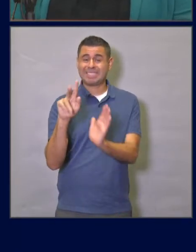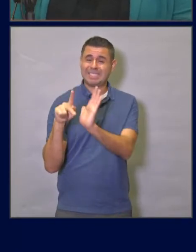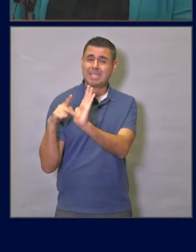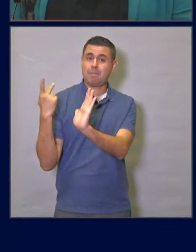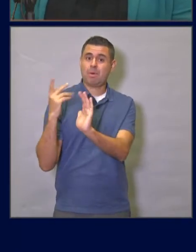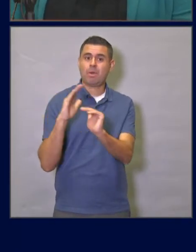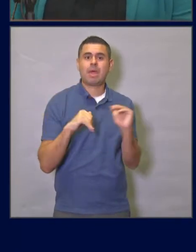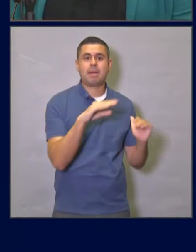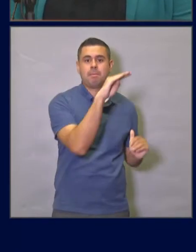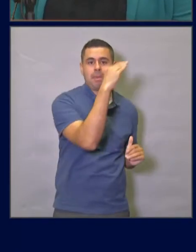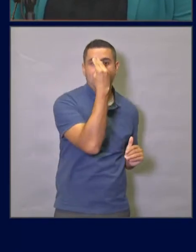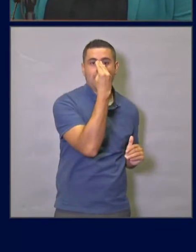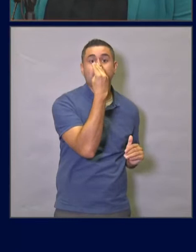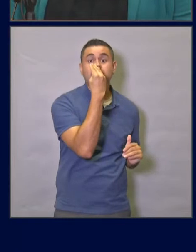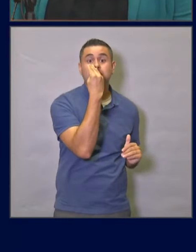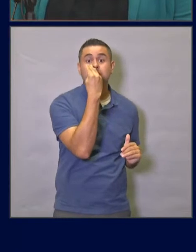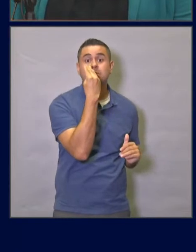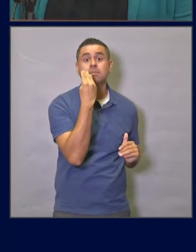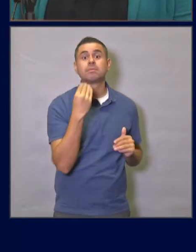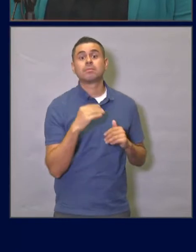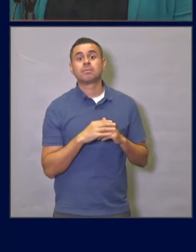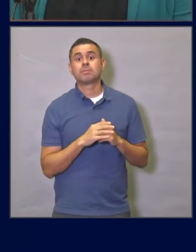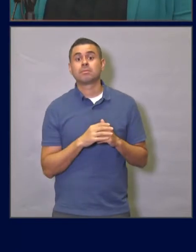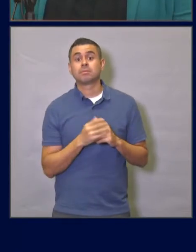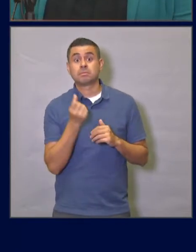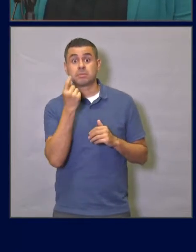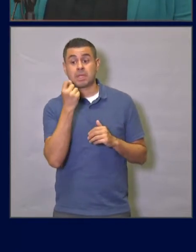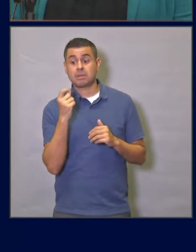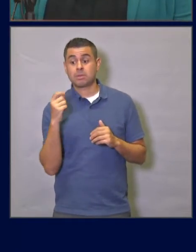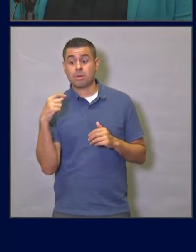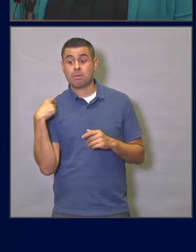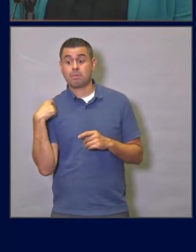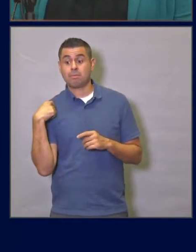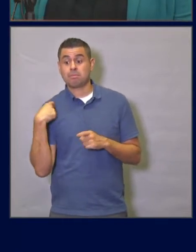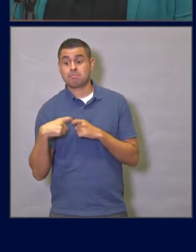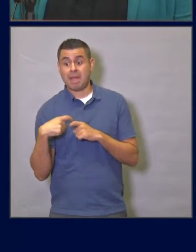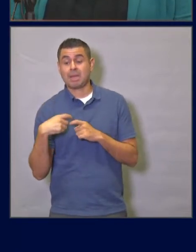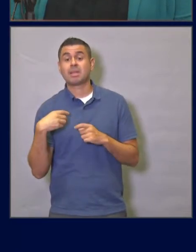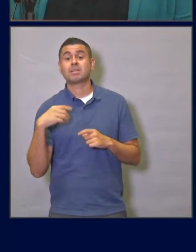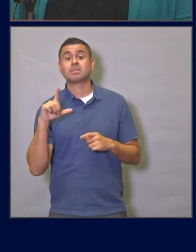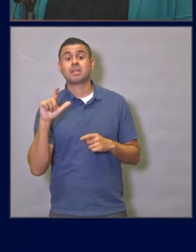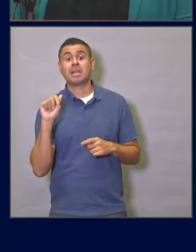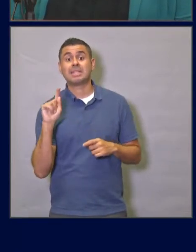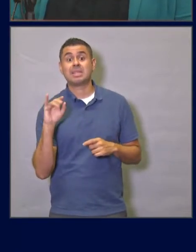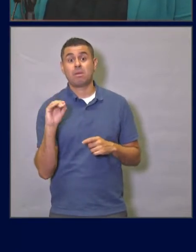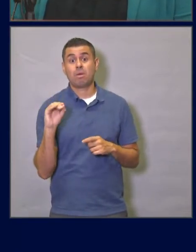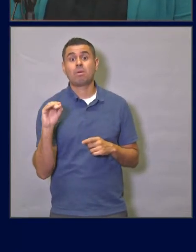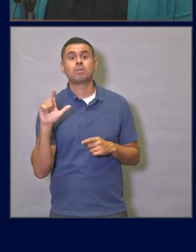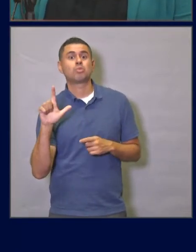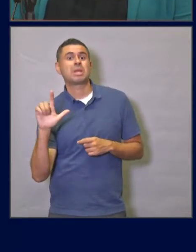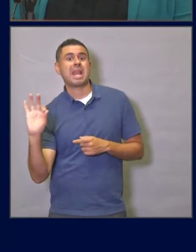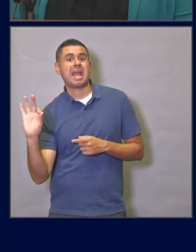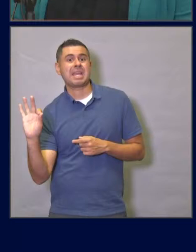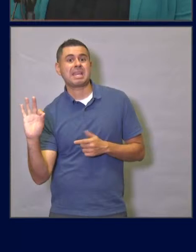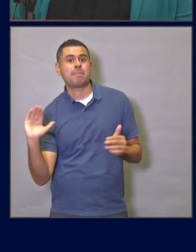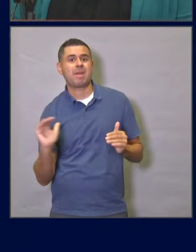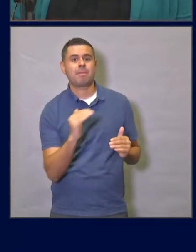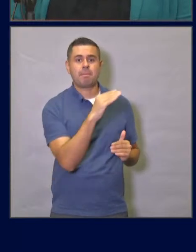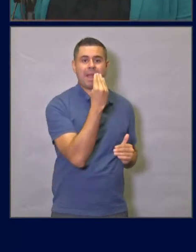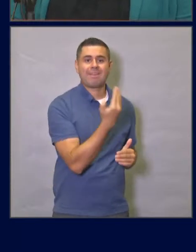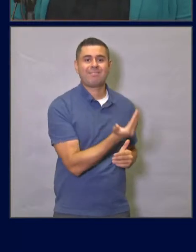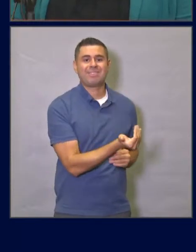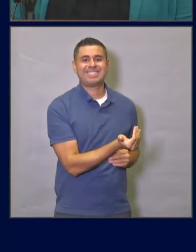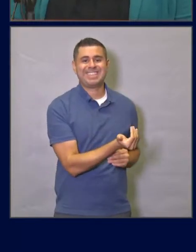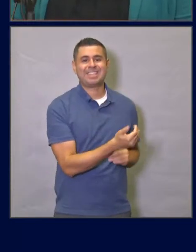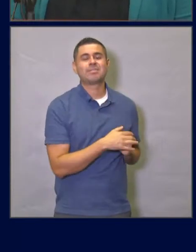residentes afroamericanos, 29 y 15 por cada 100,000 personas respectivamente. En